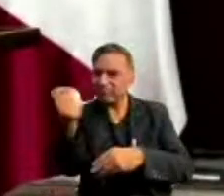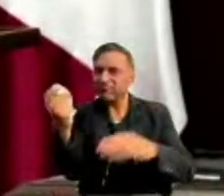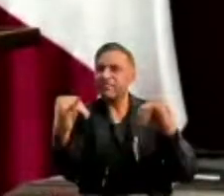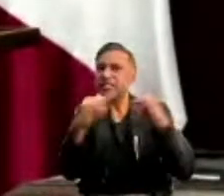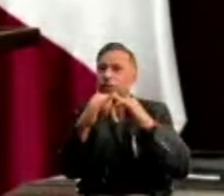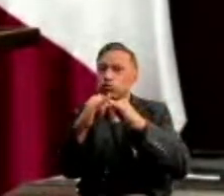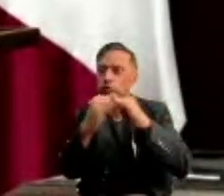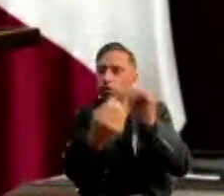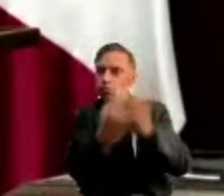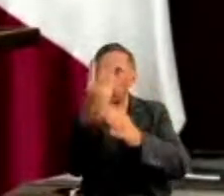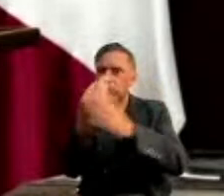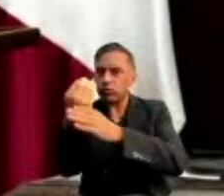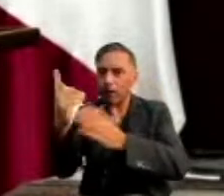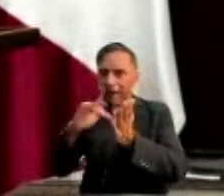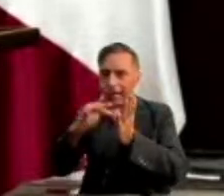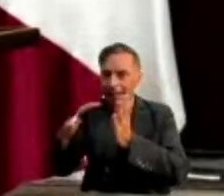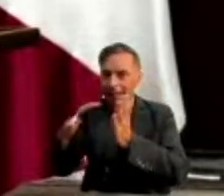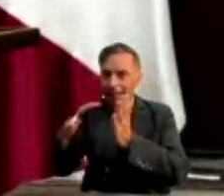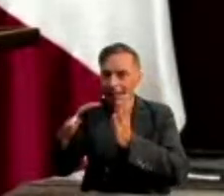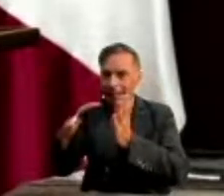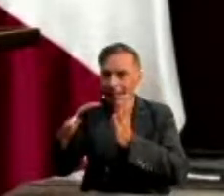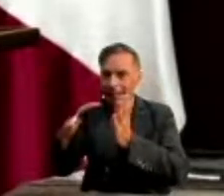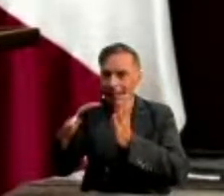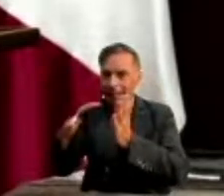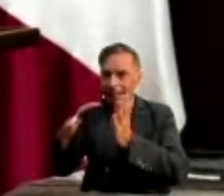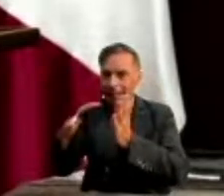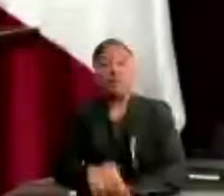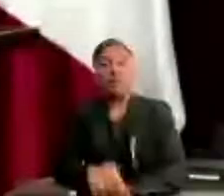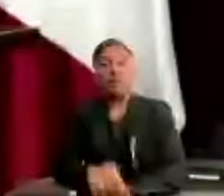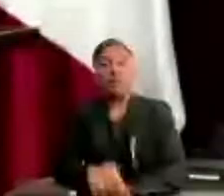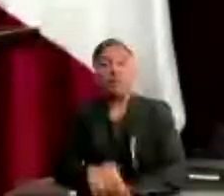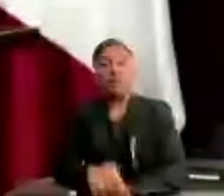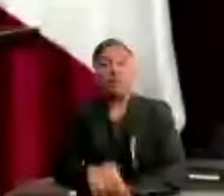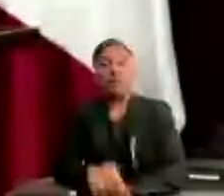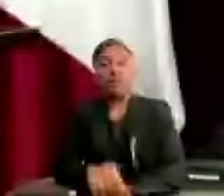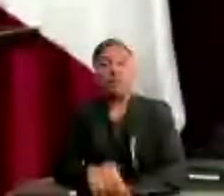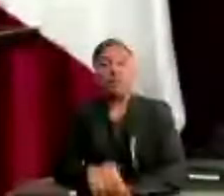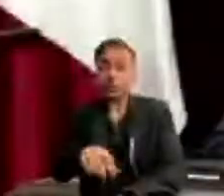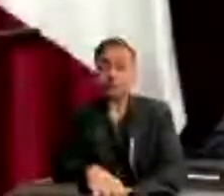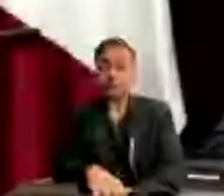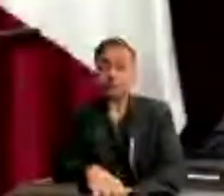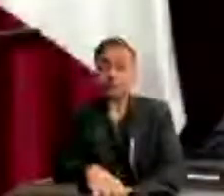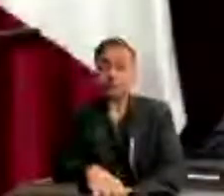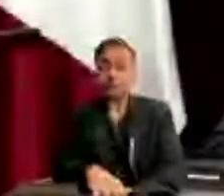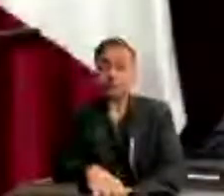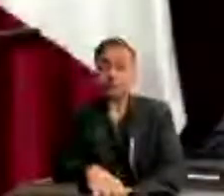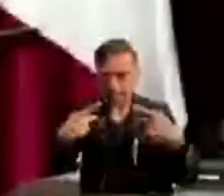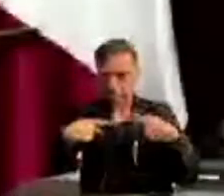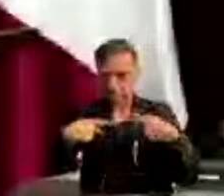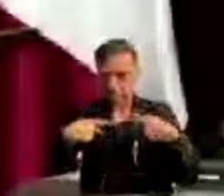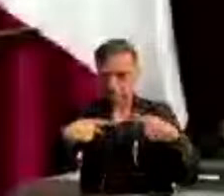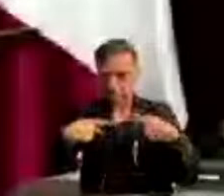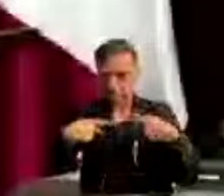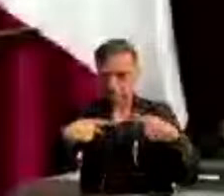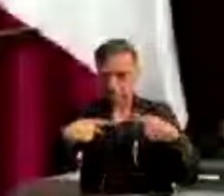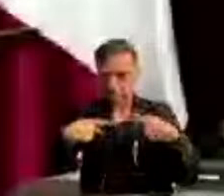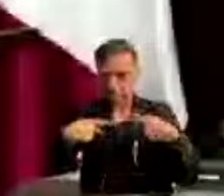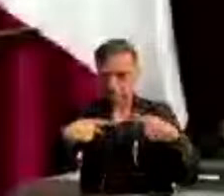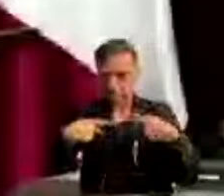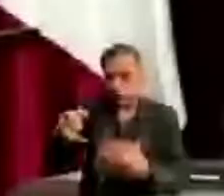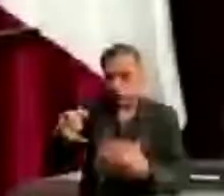También, al reconocer la vida y obra de los personajes ilustres, es una forma que además de homenaje nos ubica en tiempo,